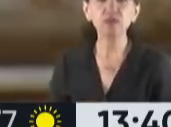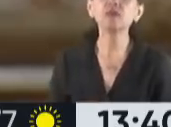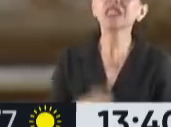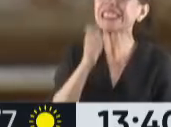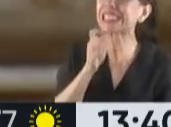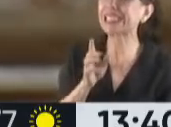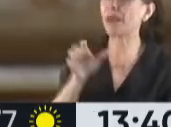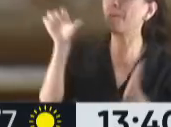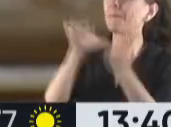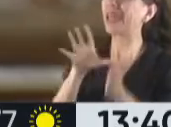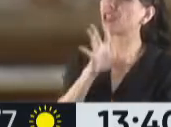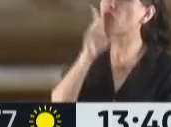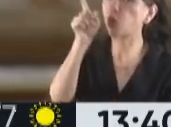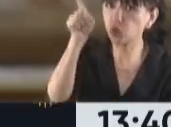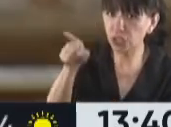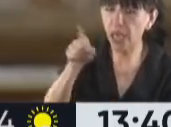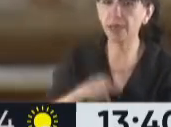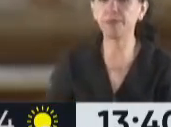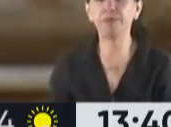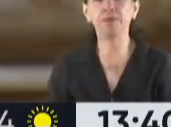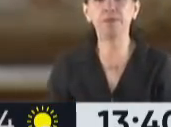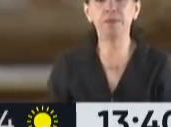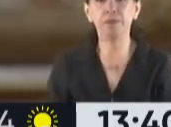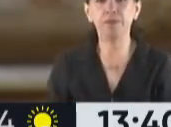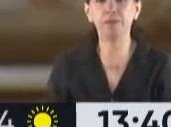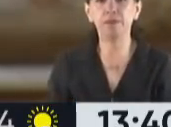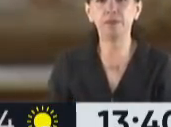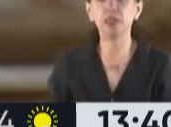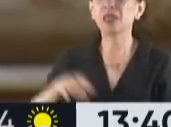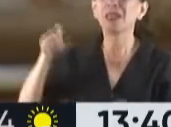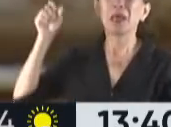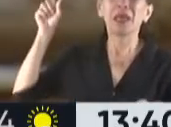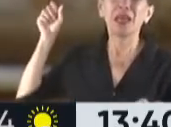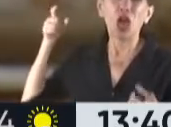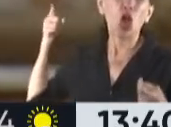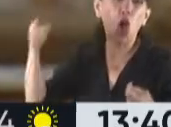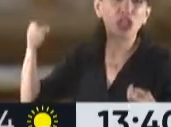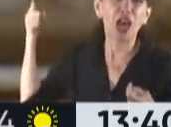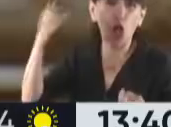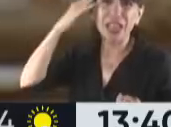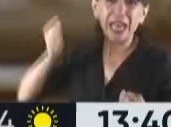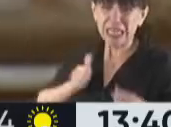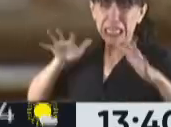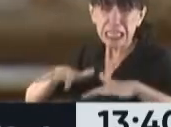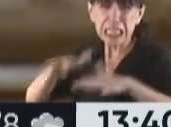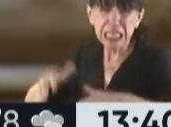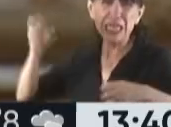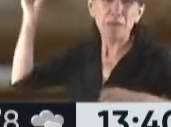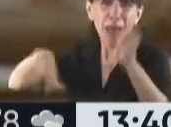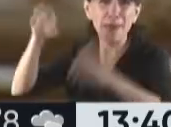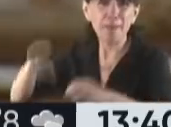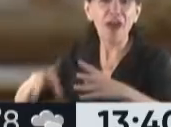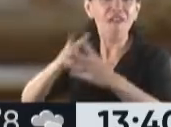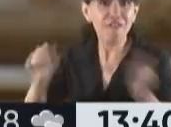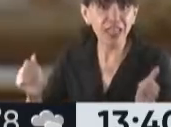Si Rusia terminara los combates, la agresión, se acabaría la guerra. Si deja de luchar